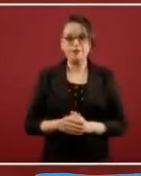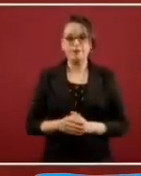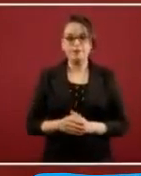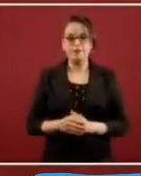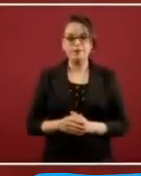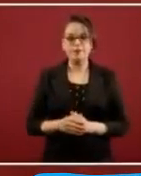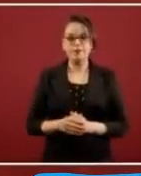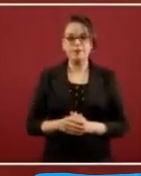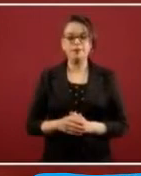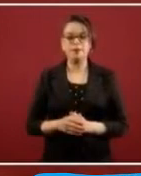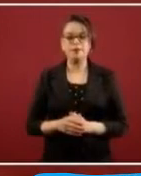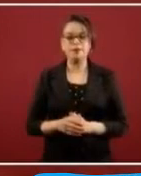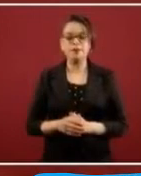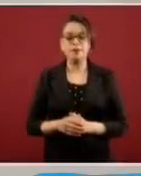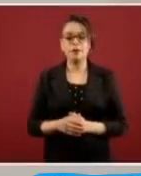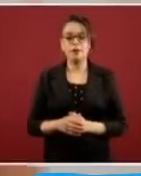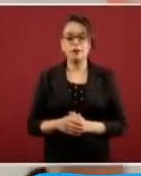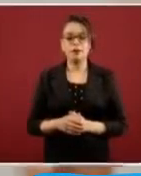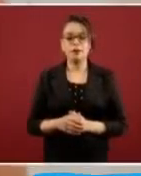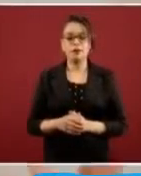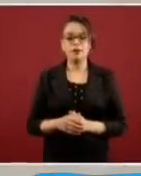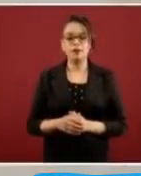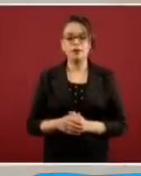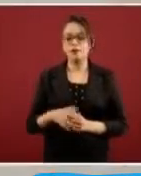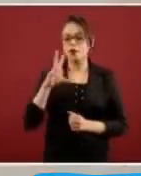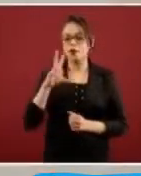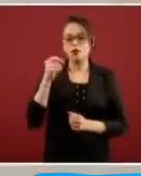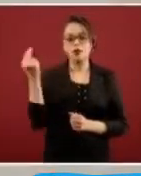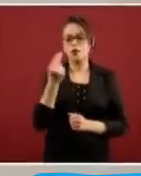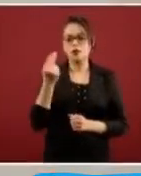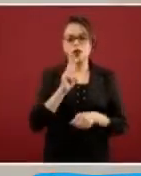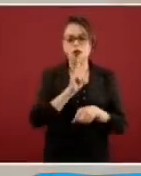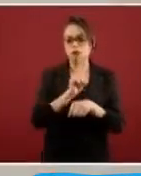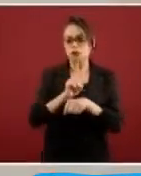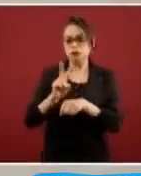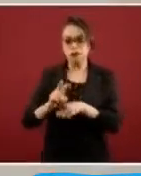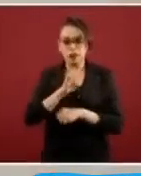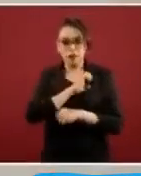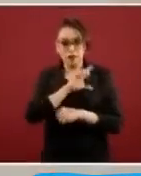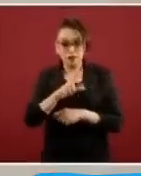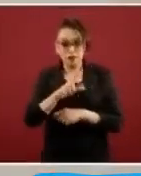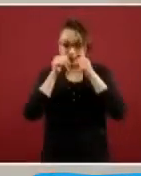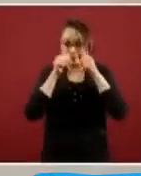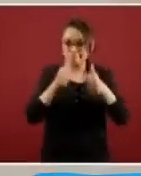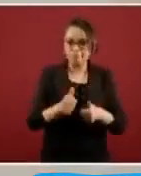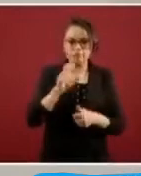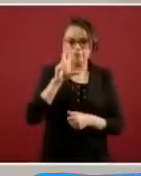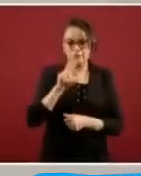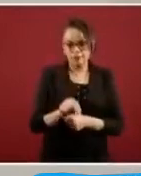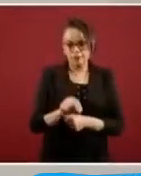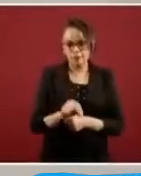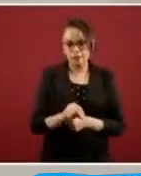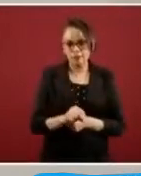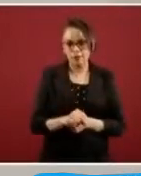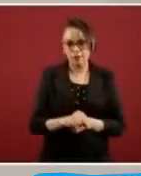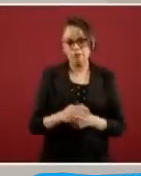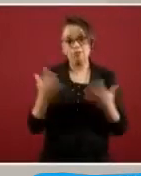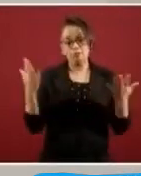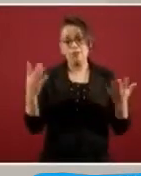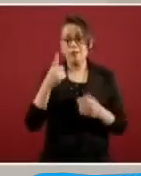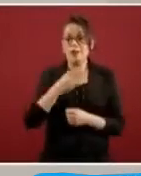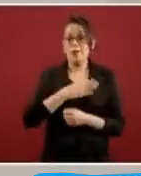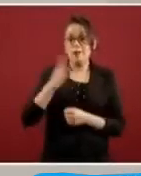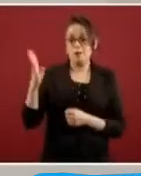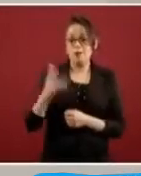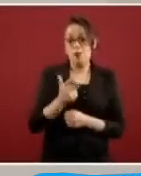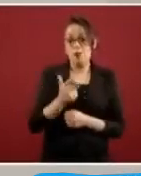usted. Ya no necesita un seguimiento específico. Afortunadamente, 8 de cada 10 personas que padecen COVID